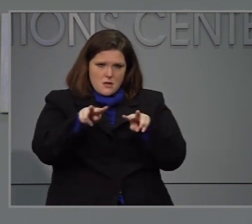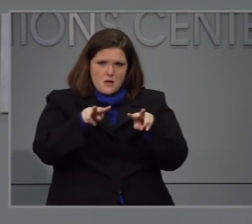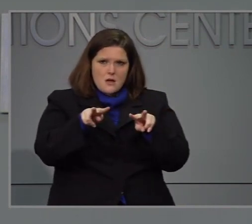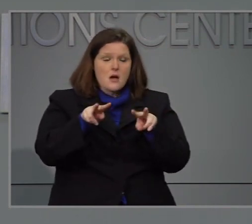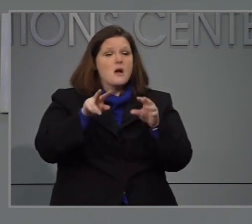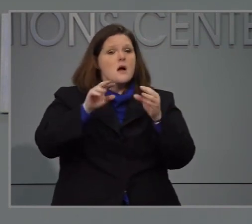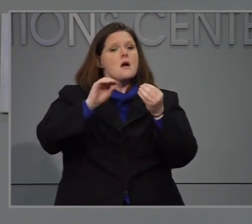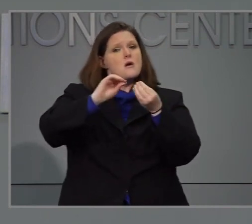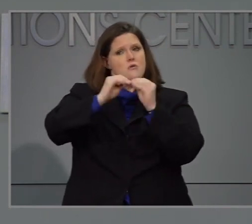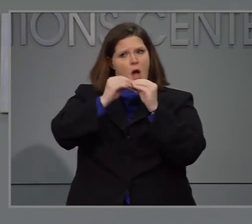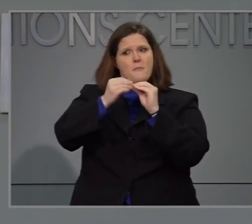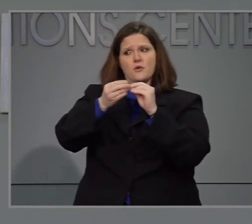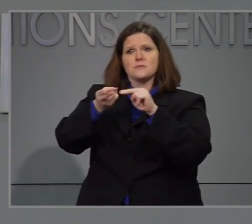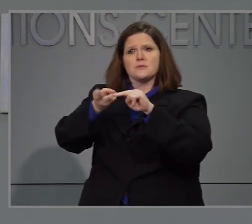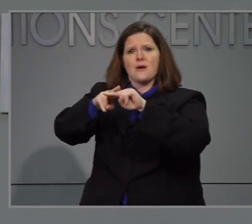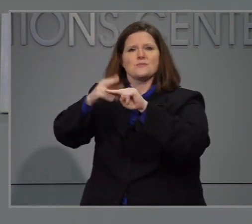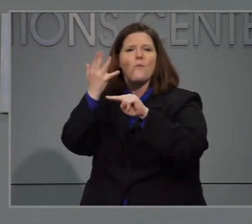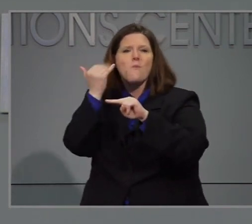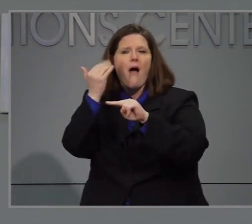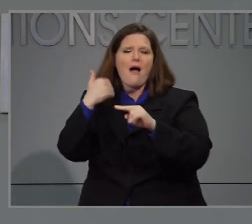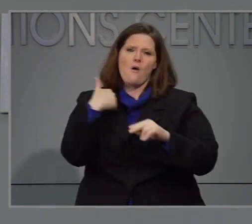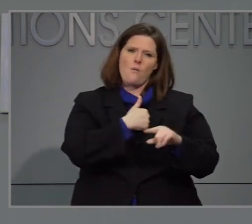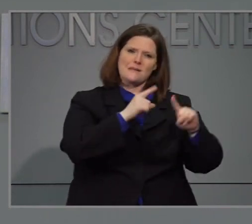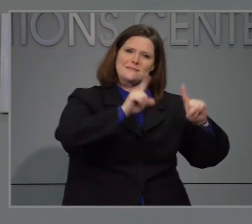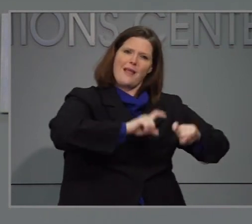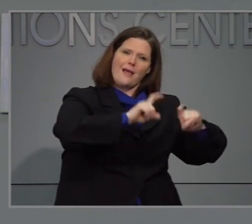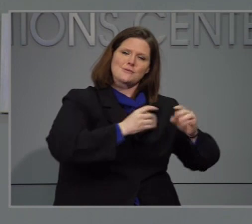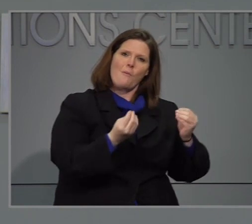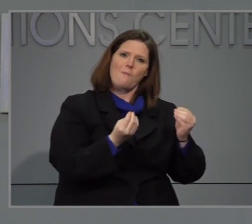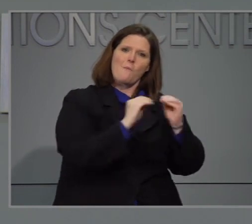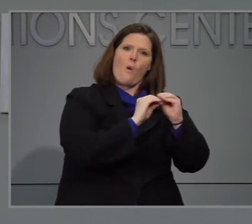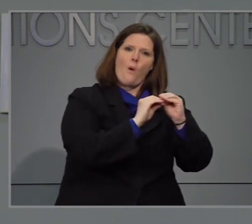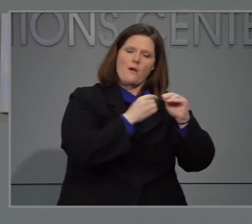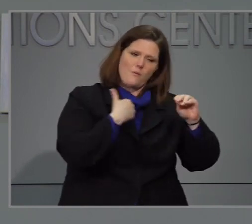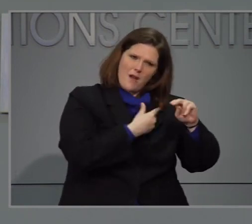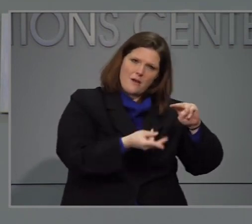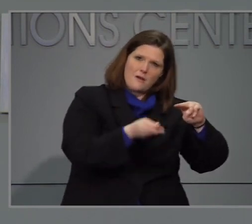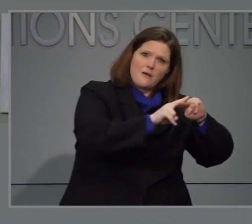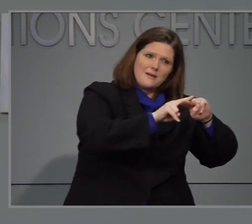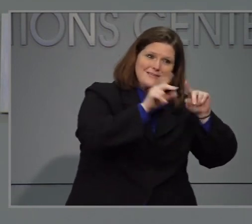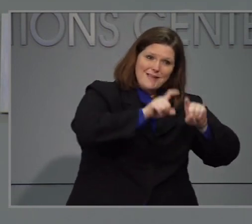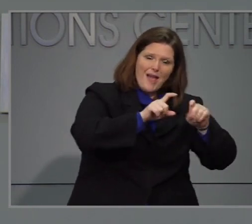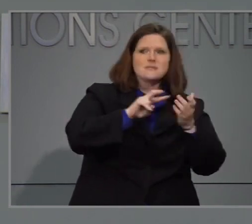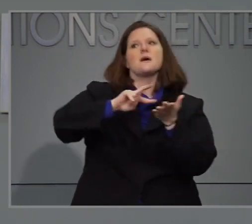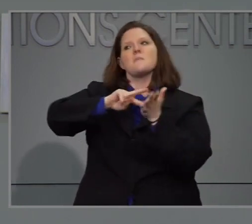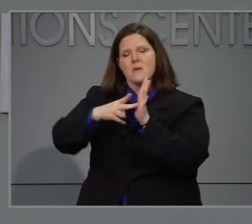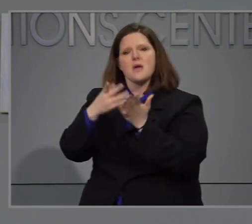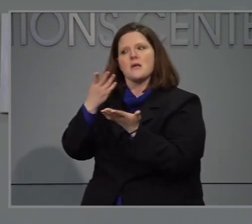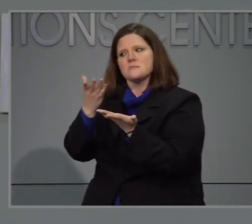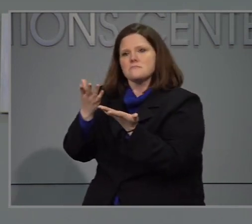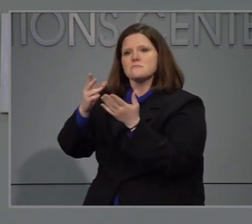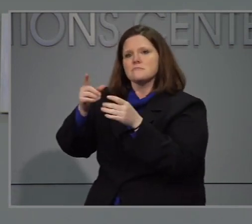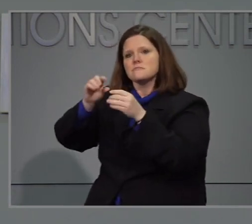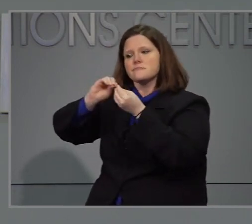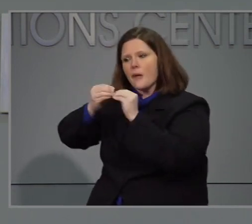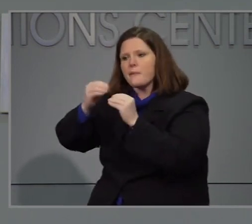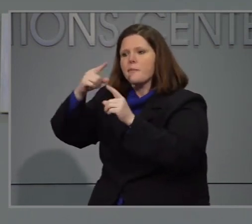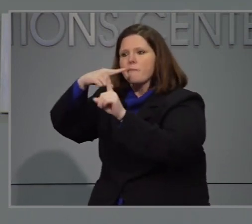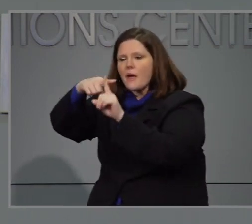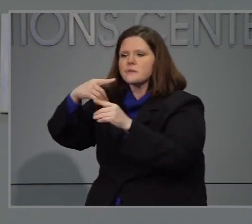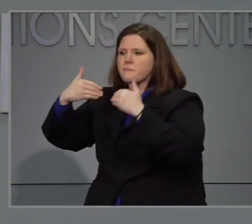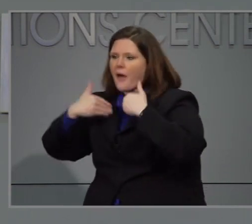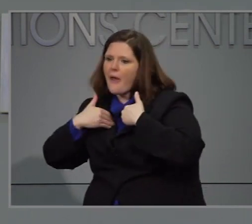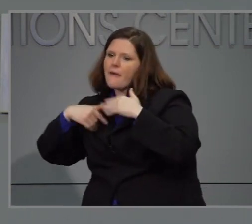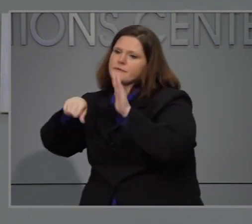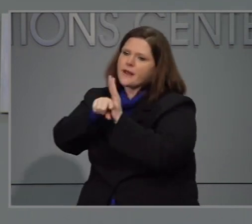están aumentando un poco, es que estamos haciendo más pruebas. Así que en general yo diría que básicamente estamos nivelados en cuanto a